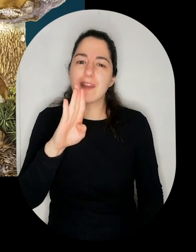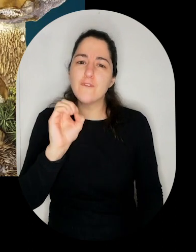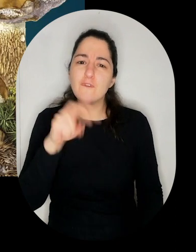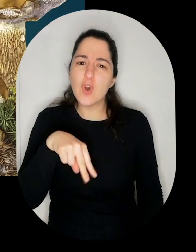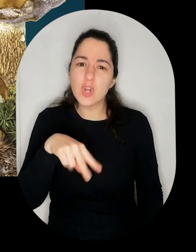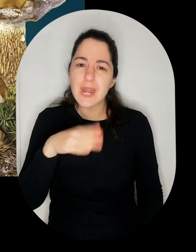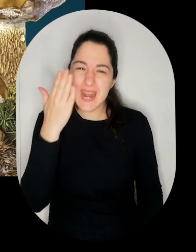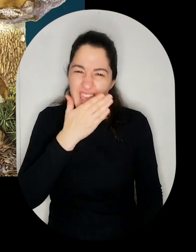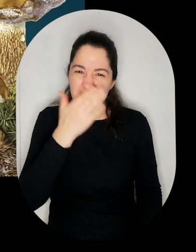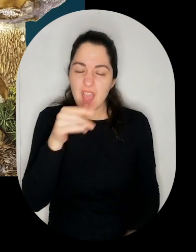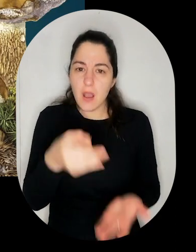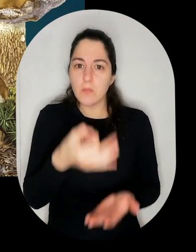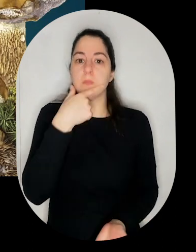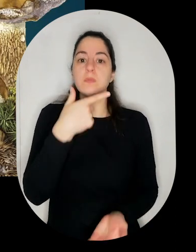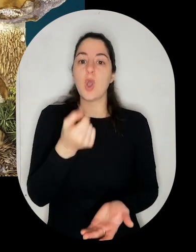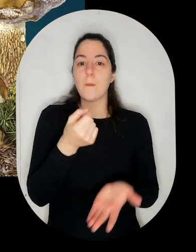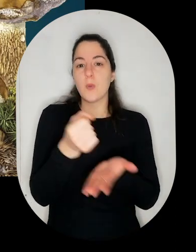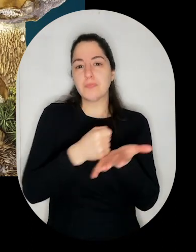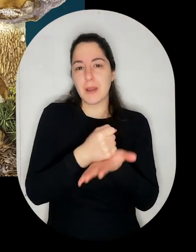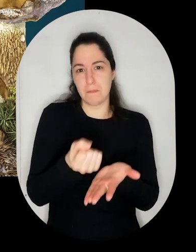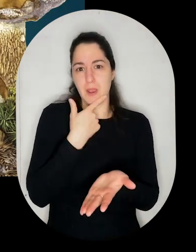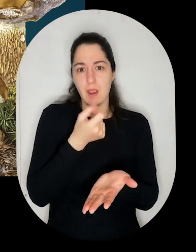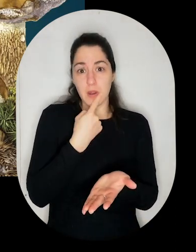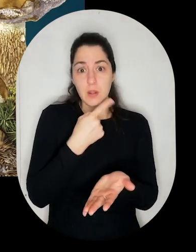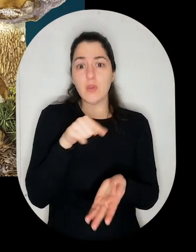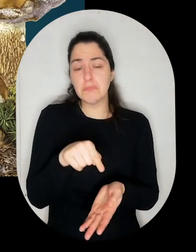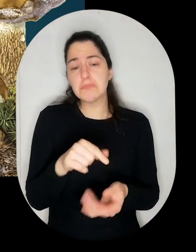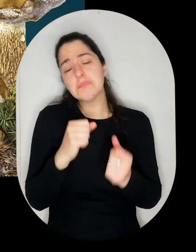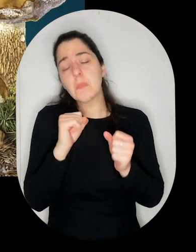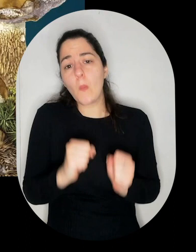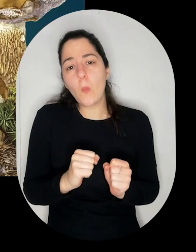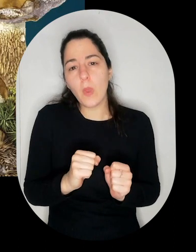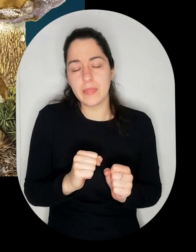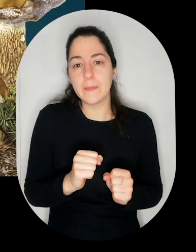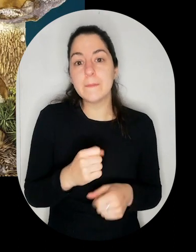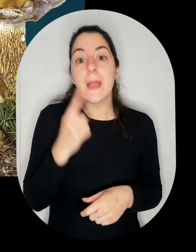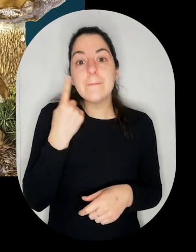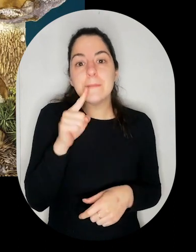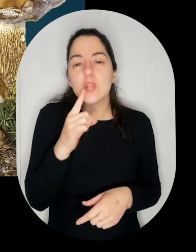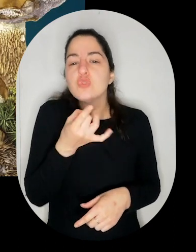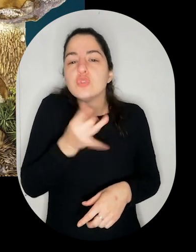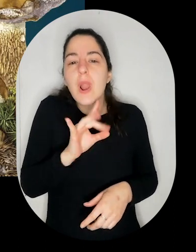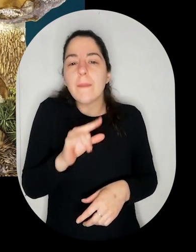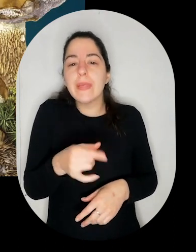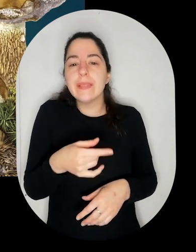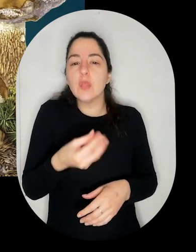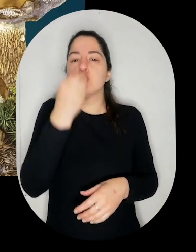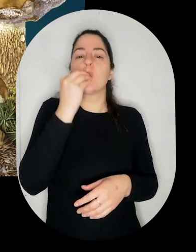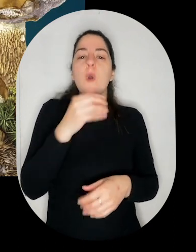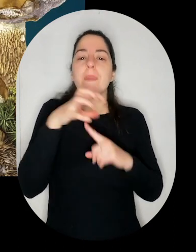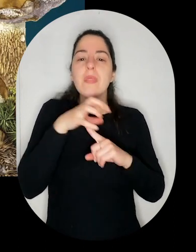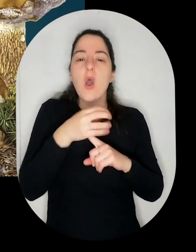ser útil solo si la ingesta es muy reciente, ayuda a absorber toxinas en forma temporal, y se ha descrito